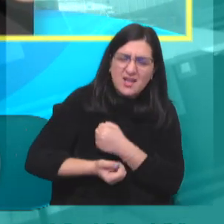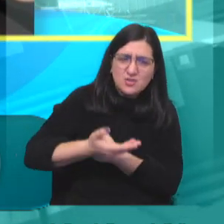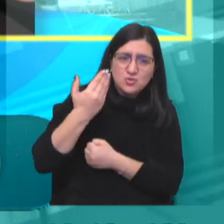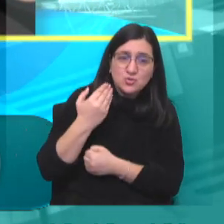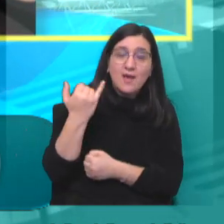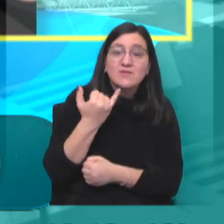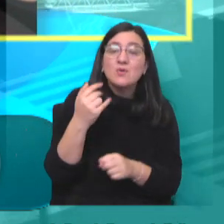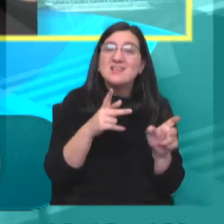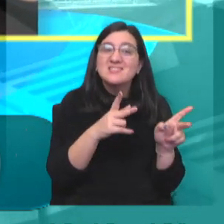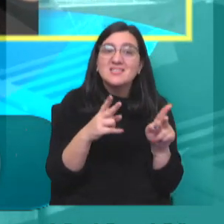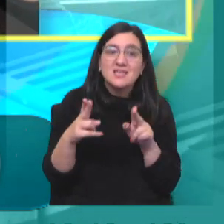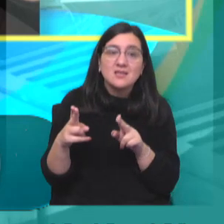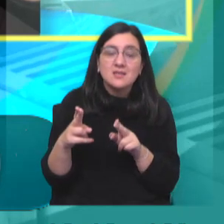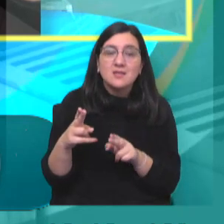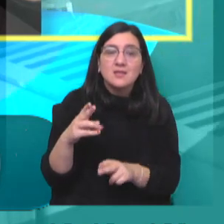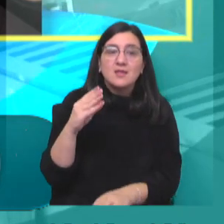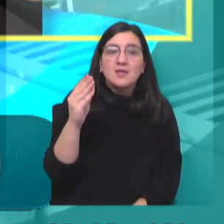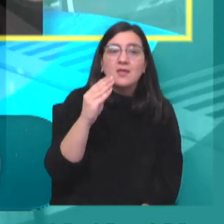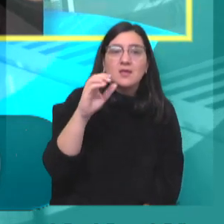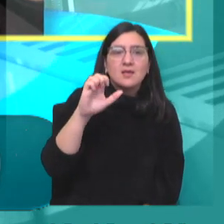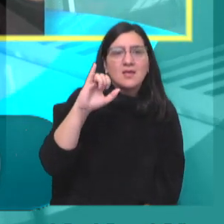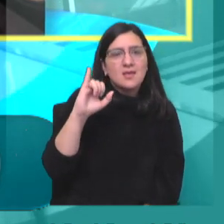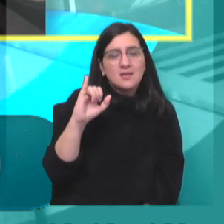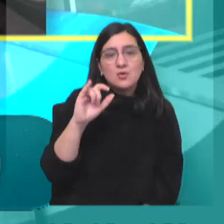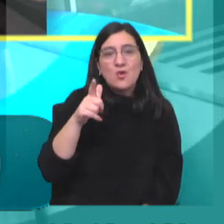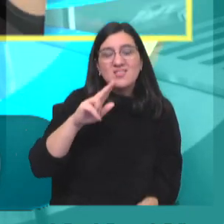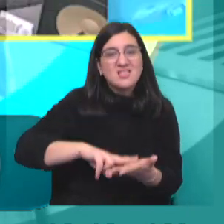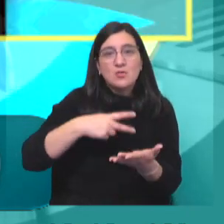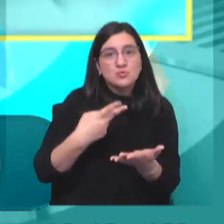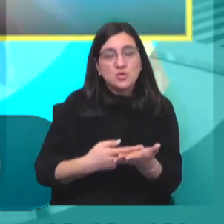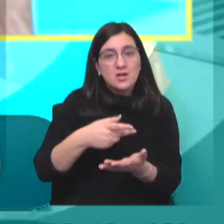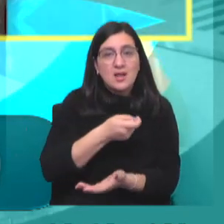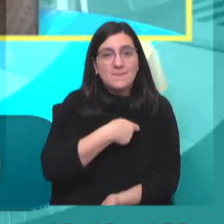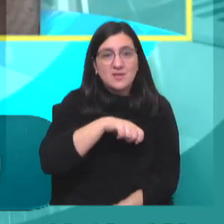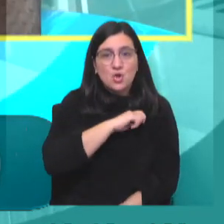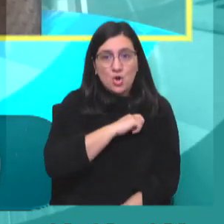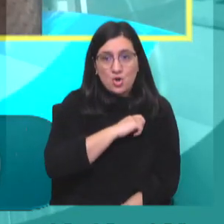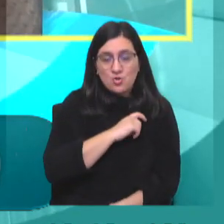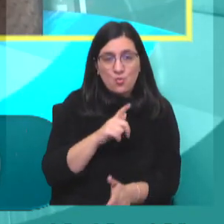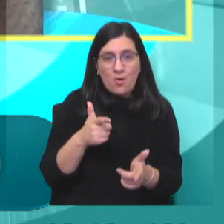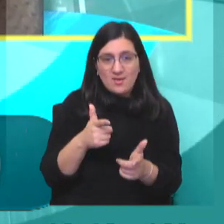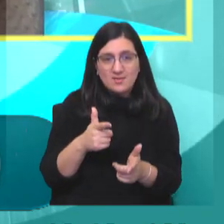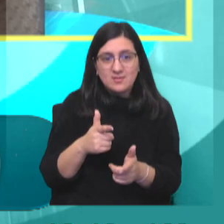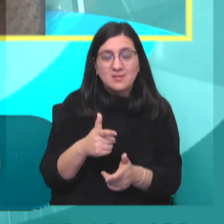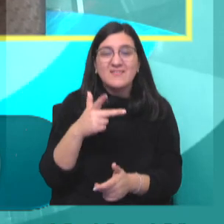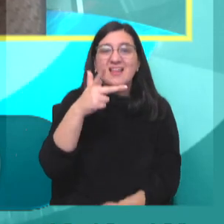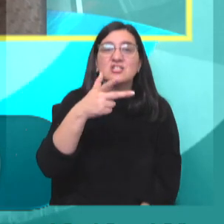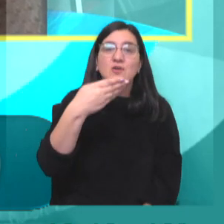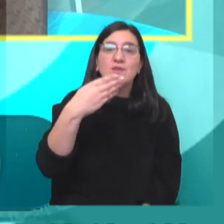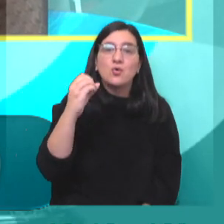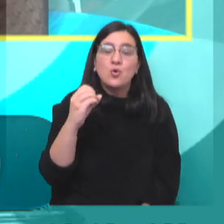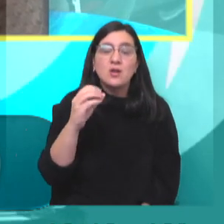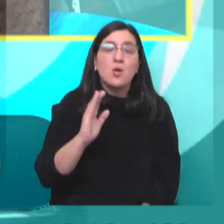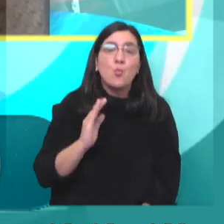una serie de Kate Winslet, que no tiene traducción en español, pero se llamaba Mare of Easttown, en HBO, donde ella era una